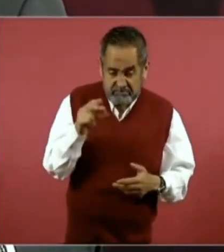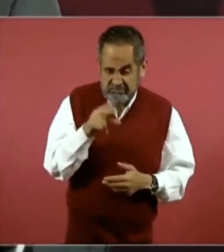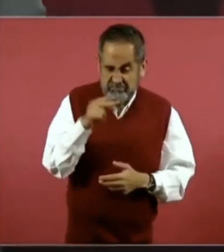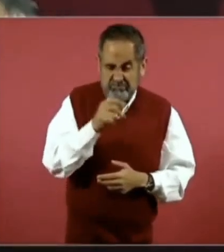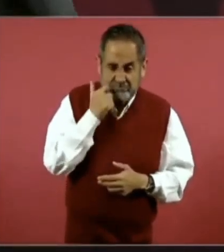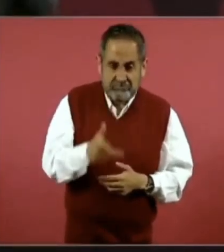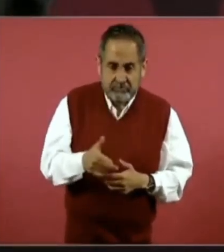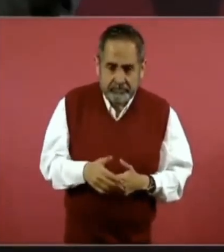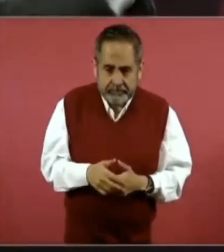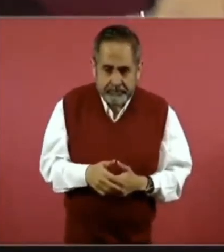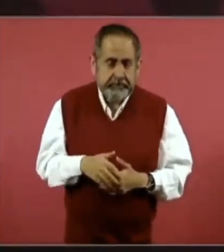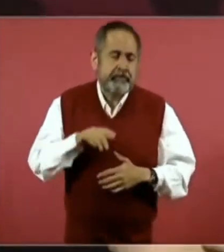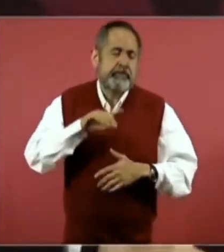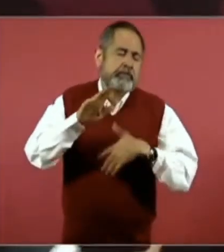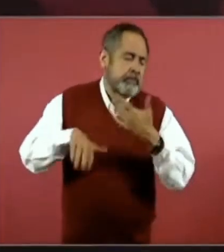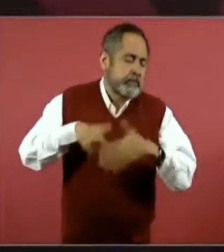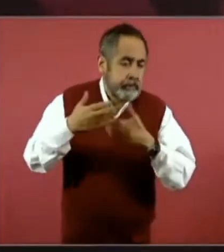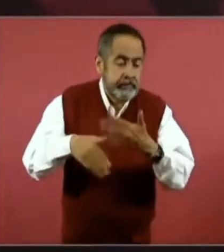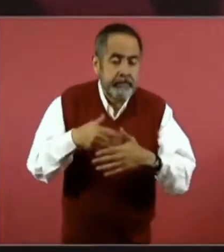Pero llega Salinas